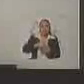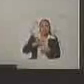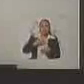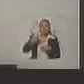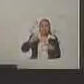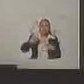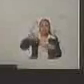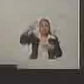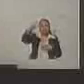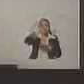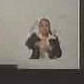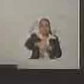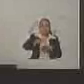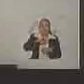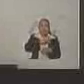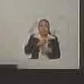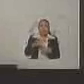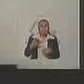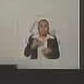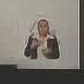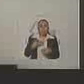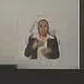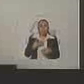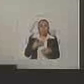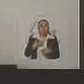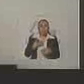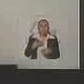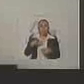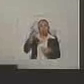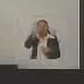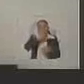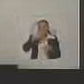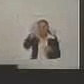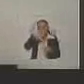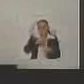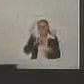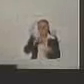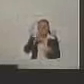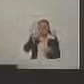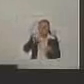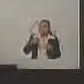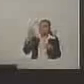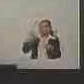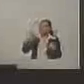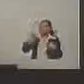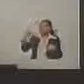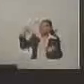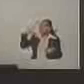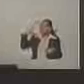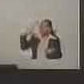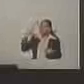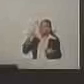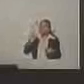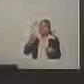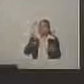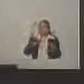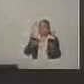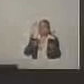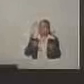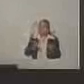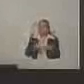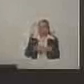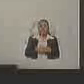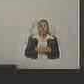adelante puedan tener la ocasión de evaluar si la gestión o la falta de ella ha sido